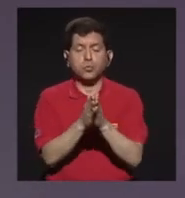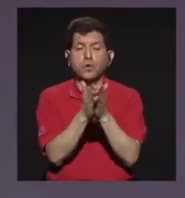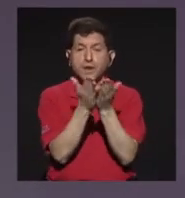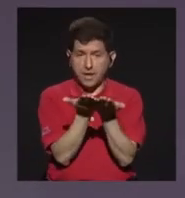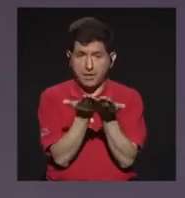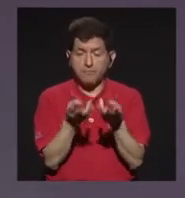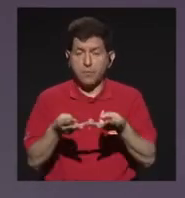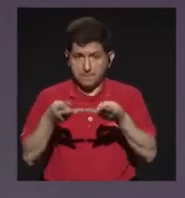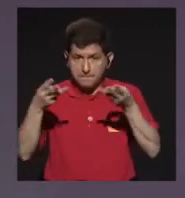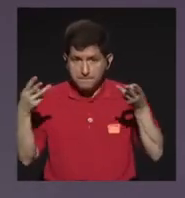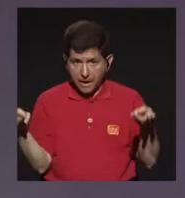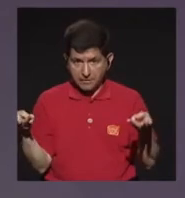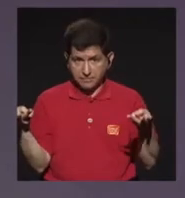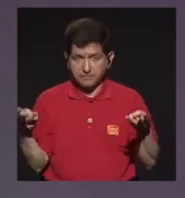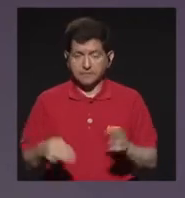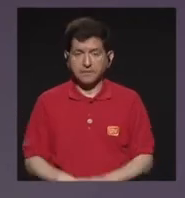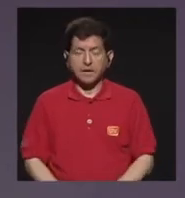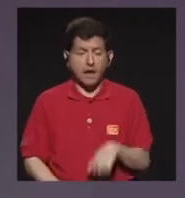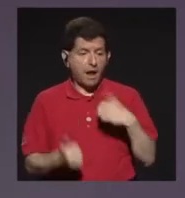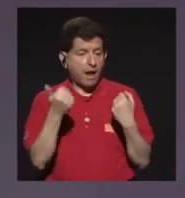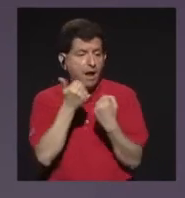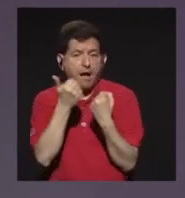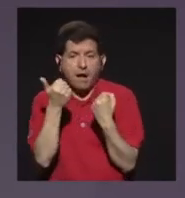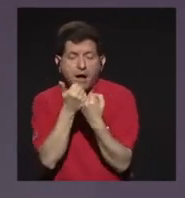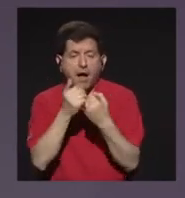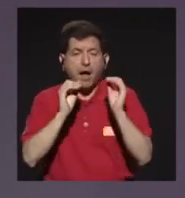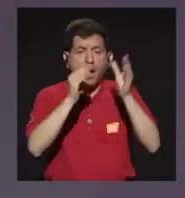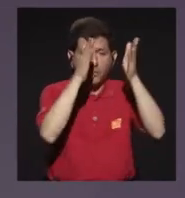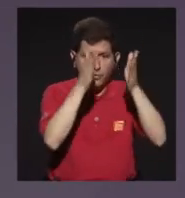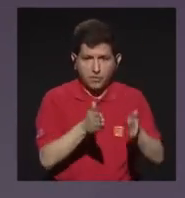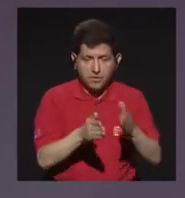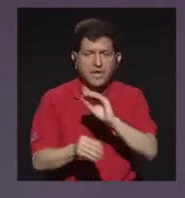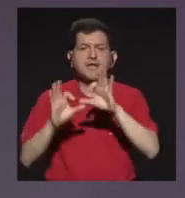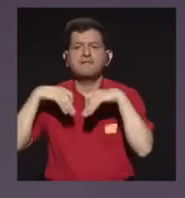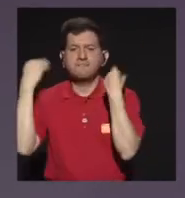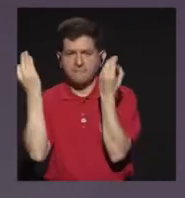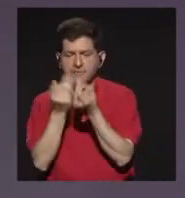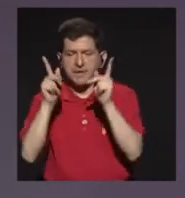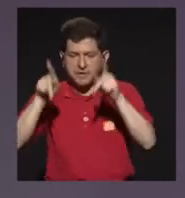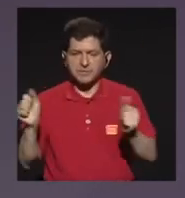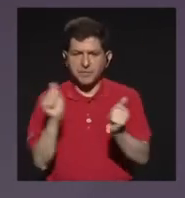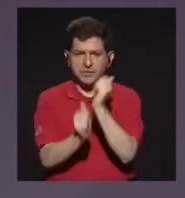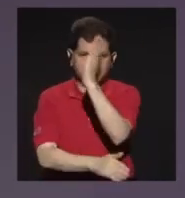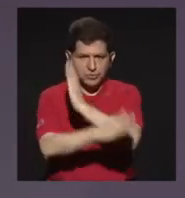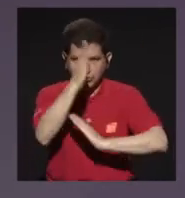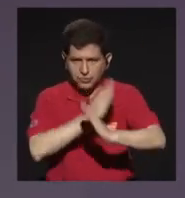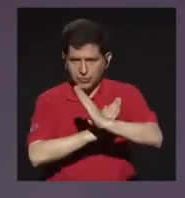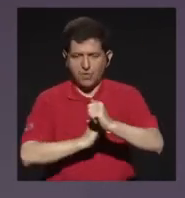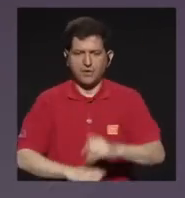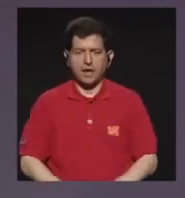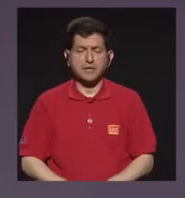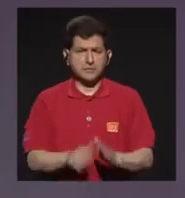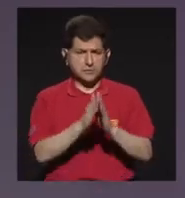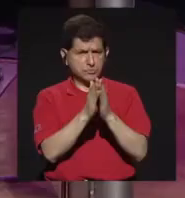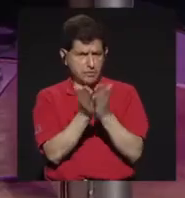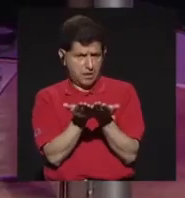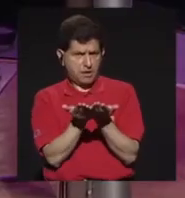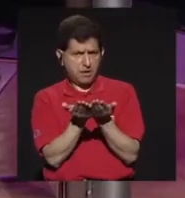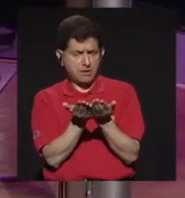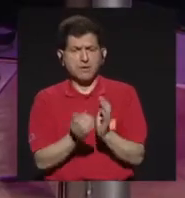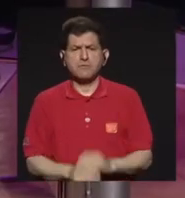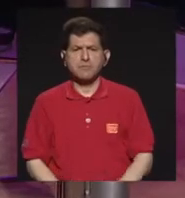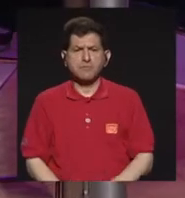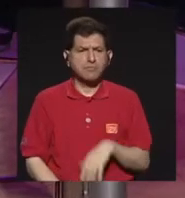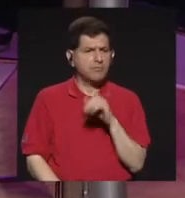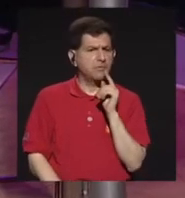es un material de apoyo a docentes y a familias de personas con discapacidad. Es un libro que